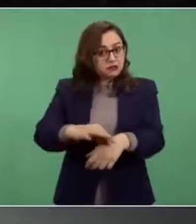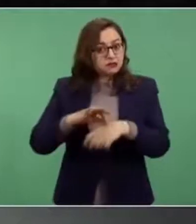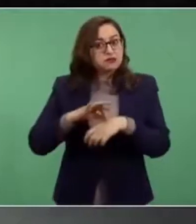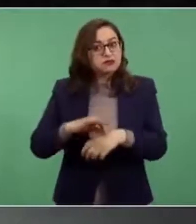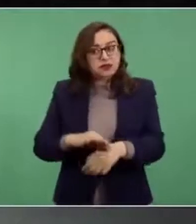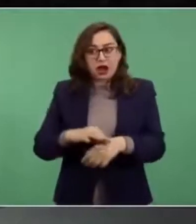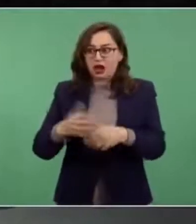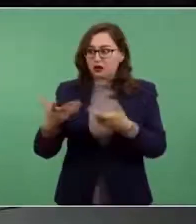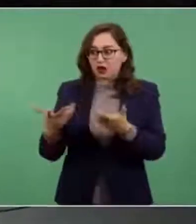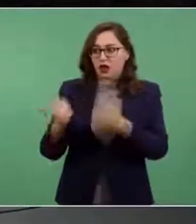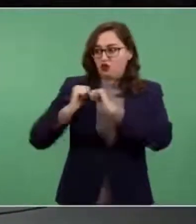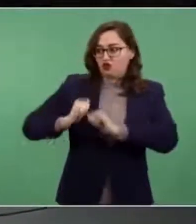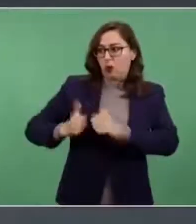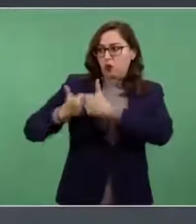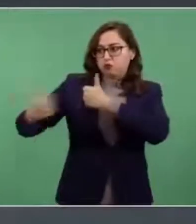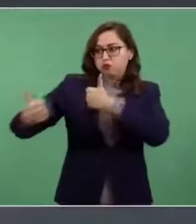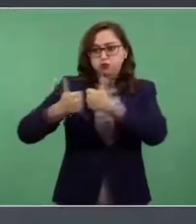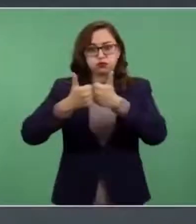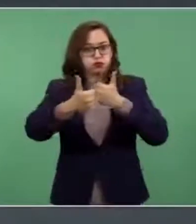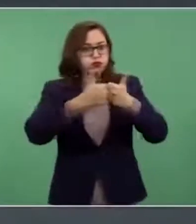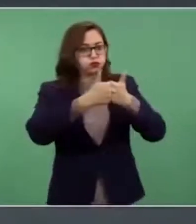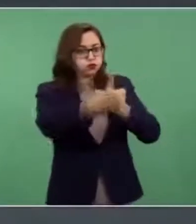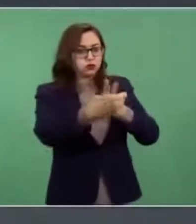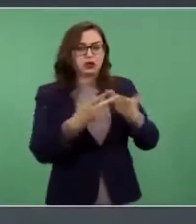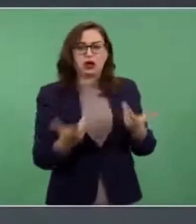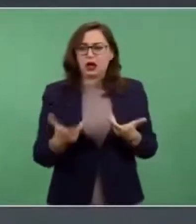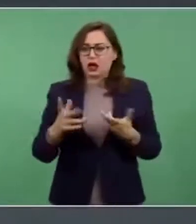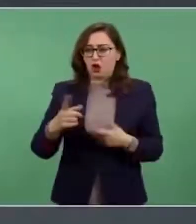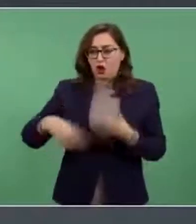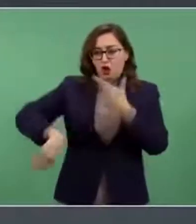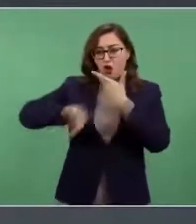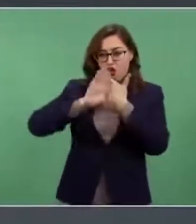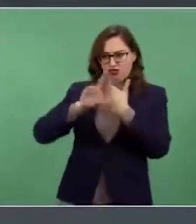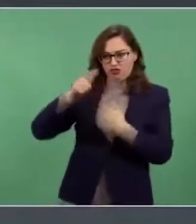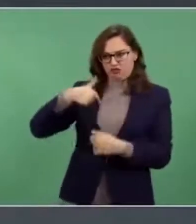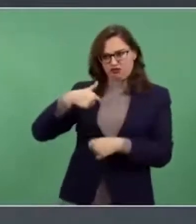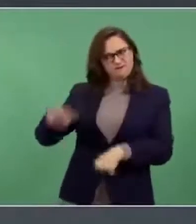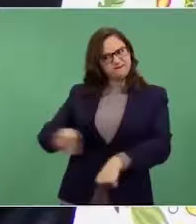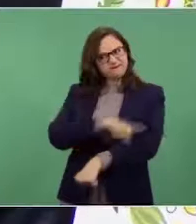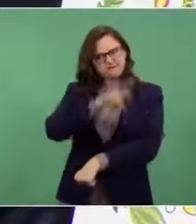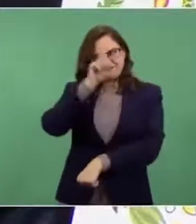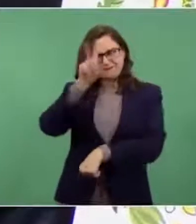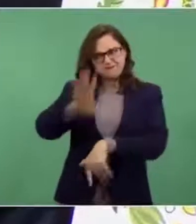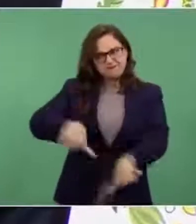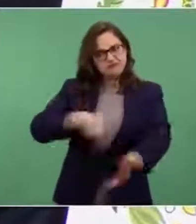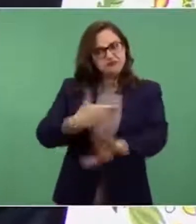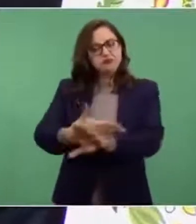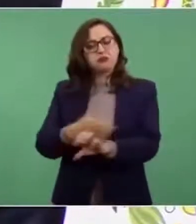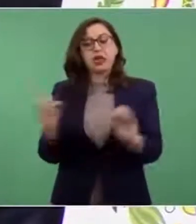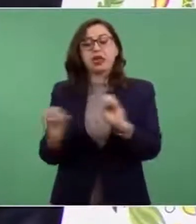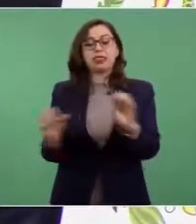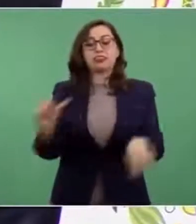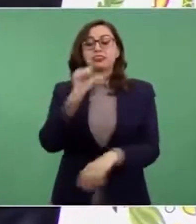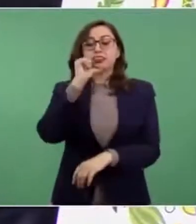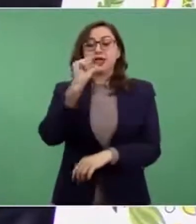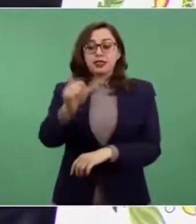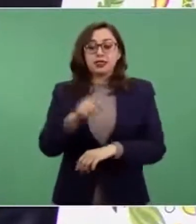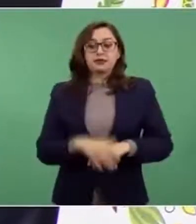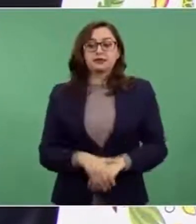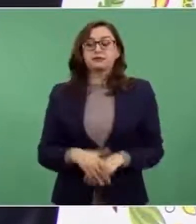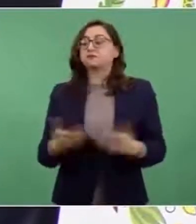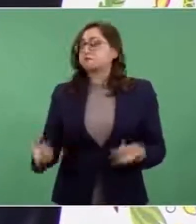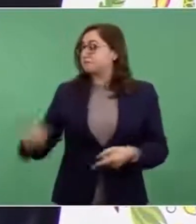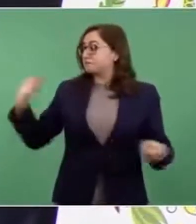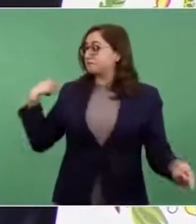habido 20 huelgas de trabajadores. Están permitidas las huelgas, no se